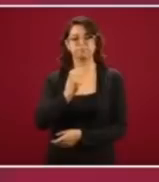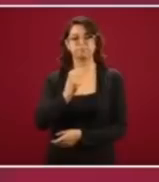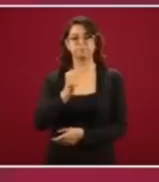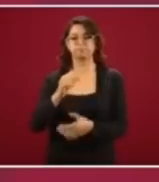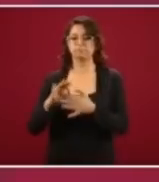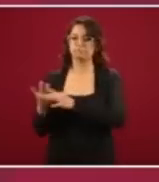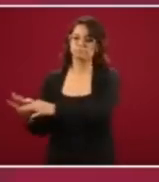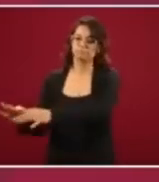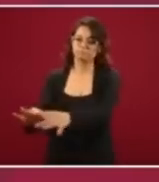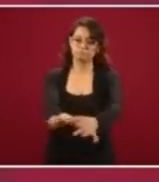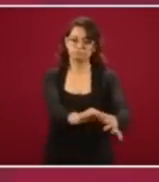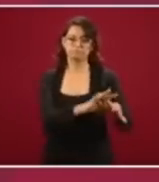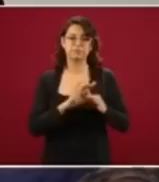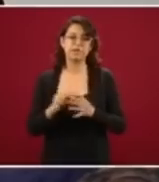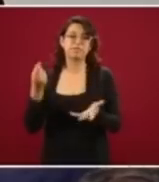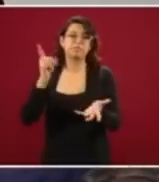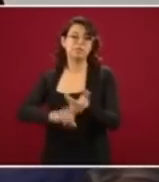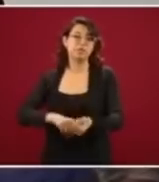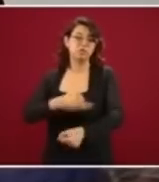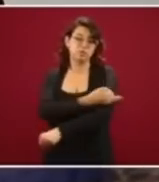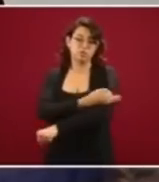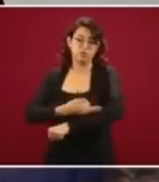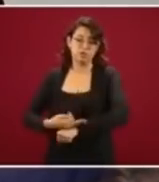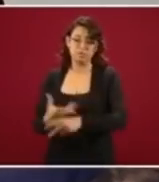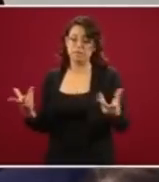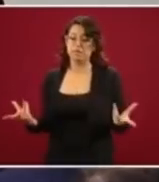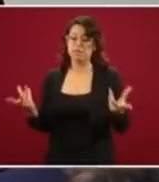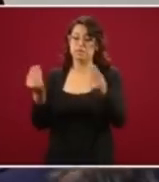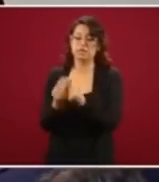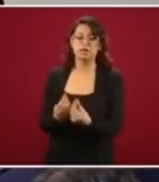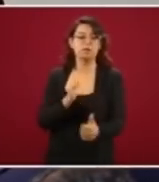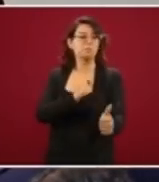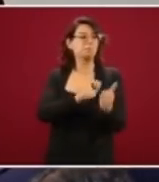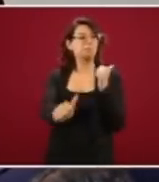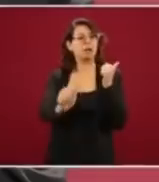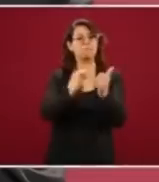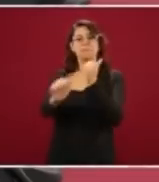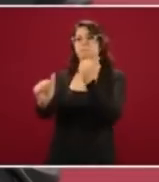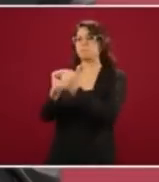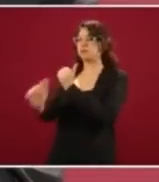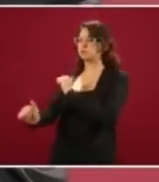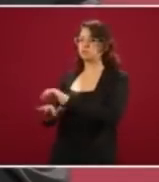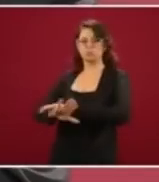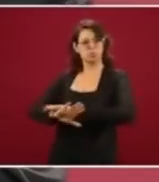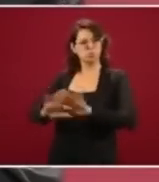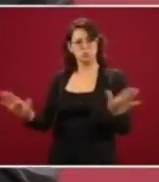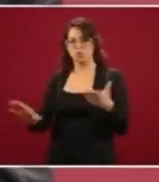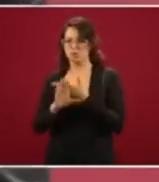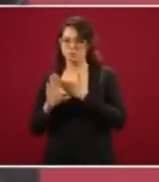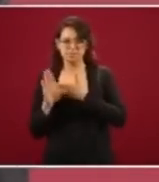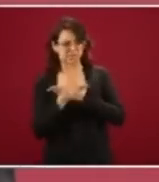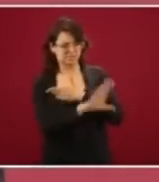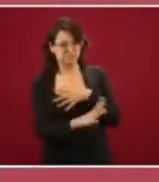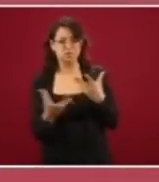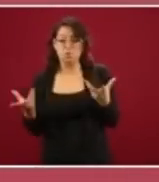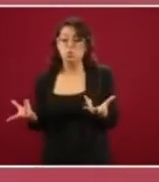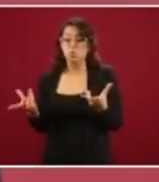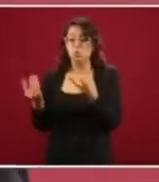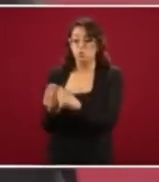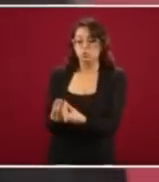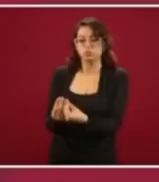la unidad en las familias, evitar la desintegración de las familias. Y aunque no les guste,